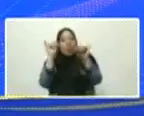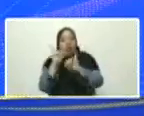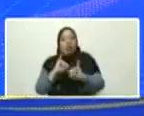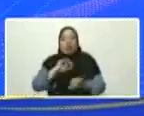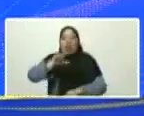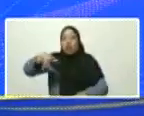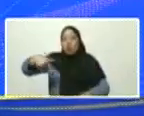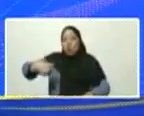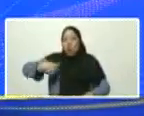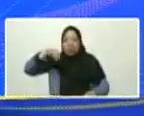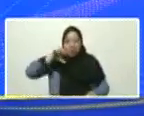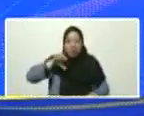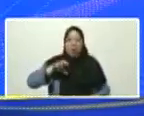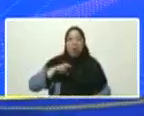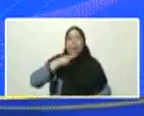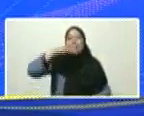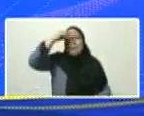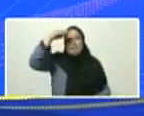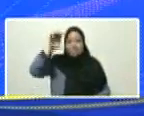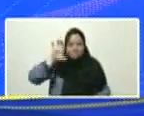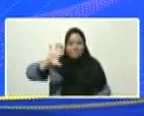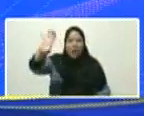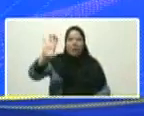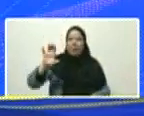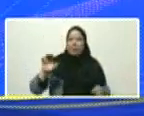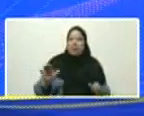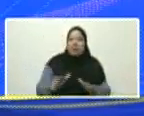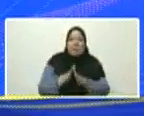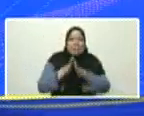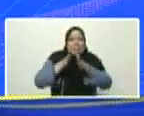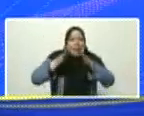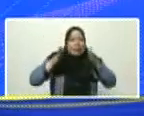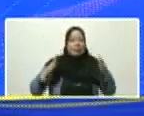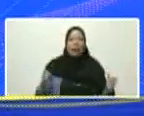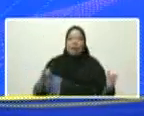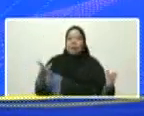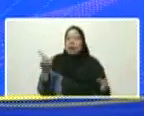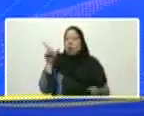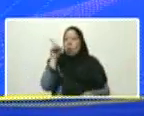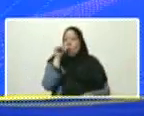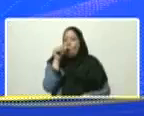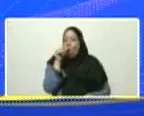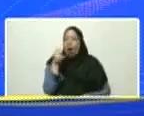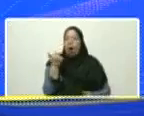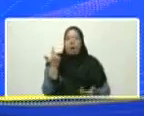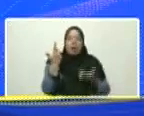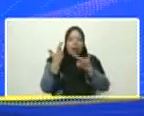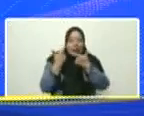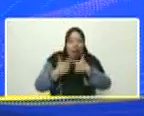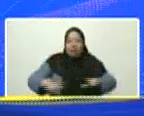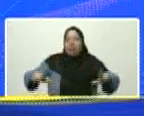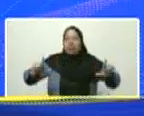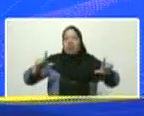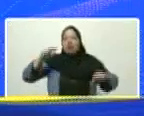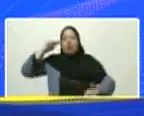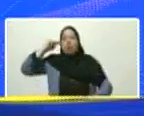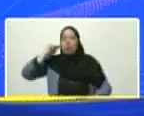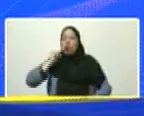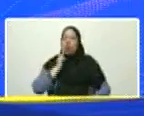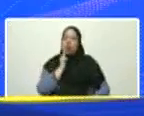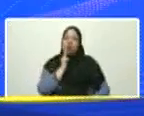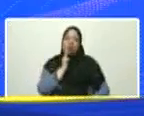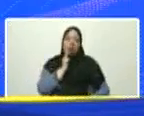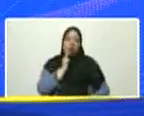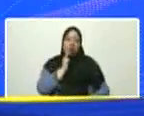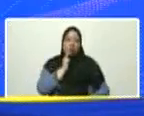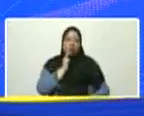nuestra patria al más grande, al gigante, nuestro libertador Simón Bolívar,